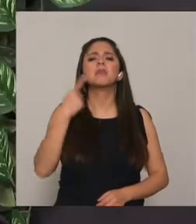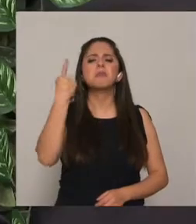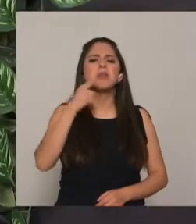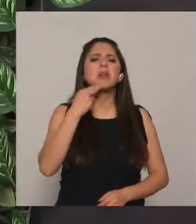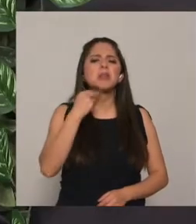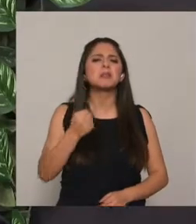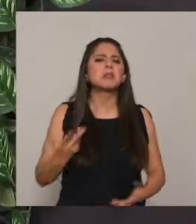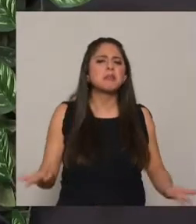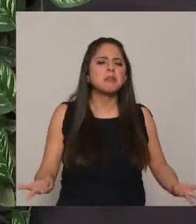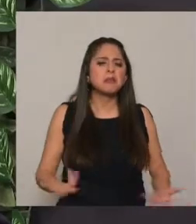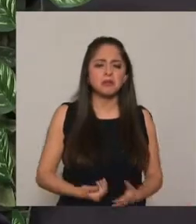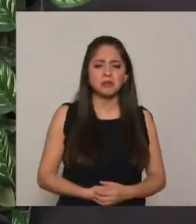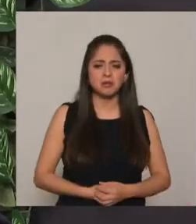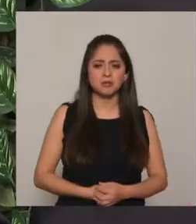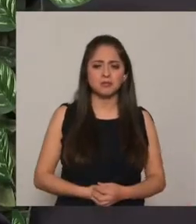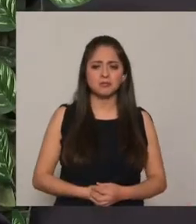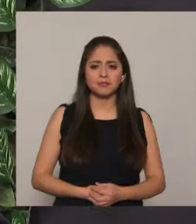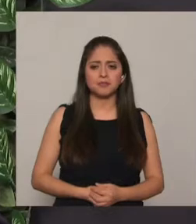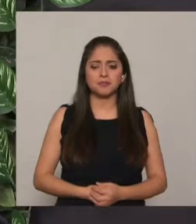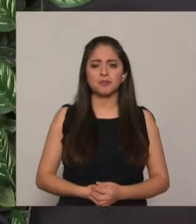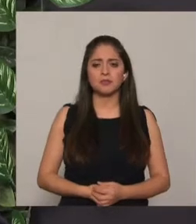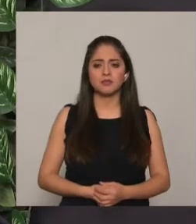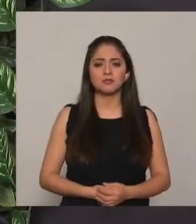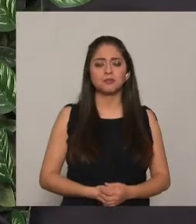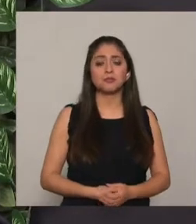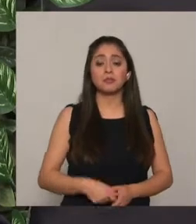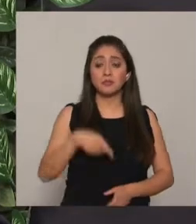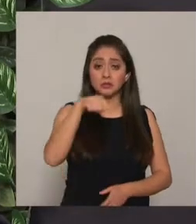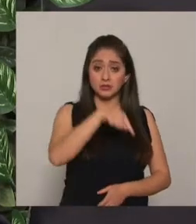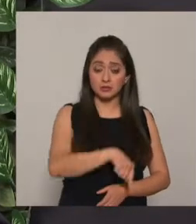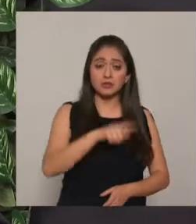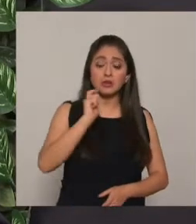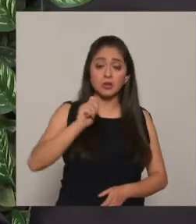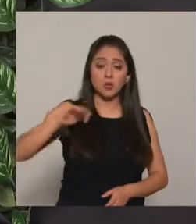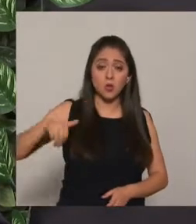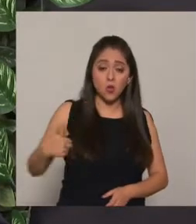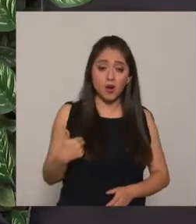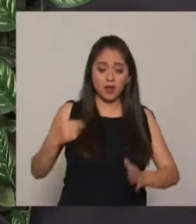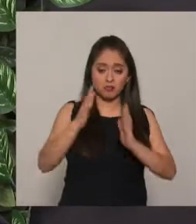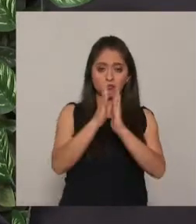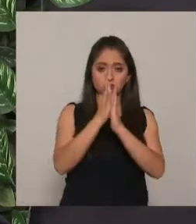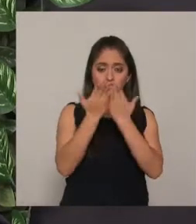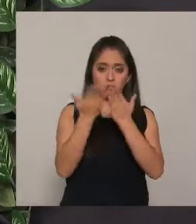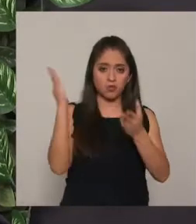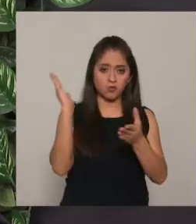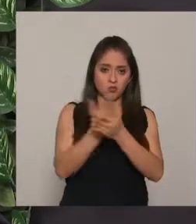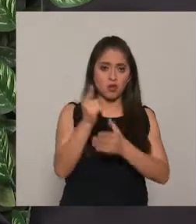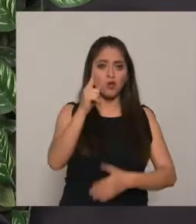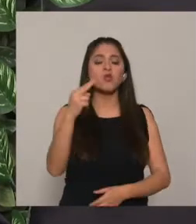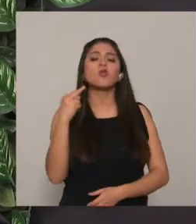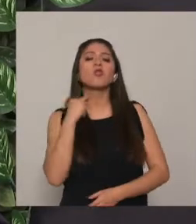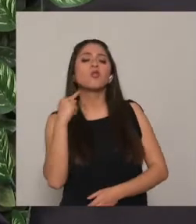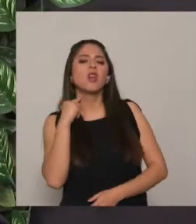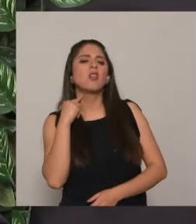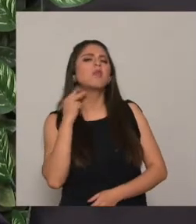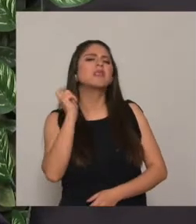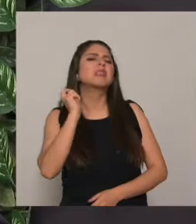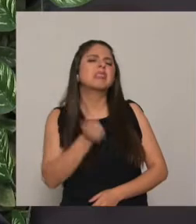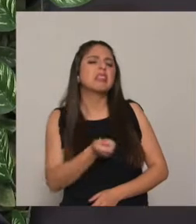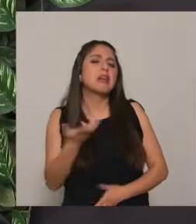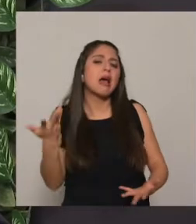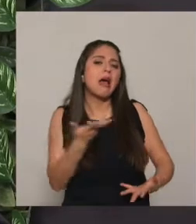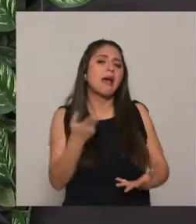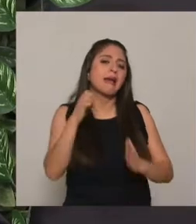un archivo que guarda los libros que producen los notarios. El notario, cuando elabora un instrumento, una escritura,